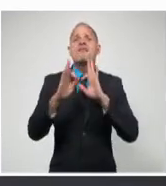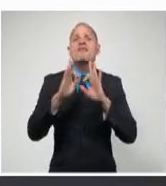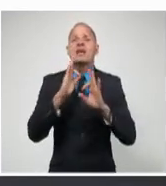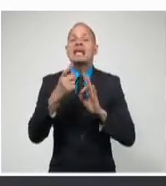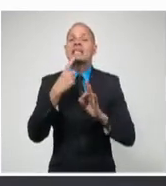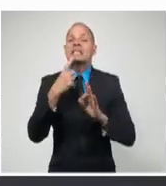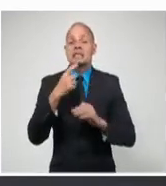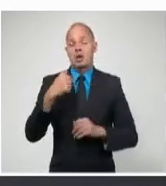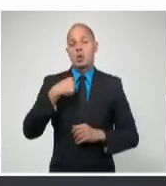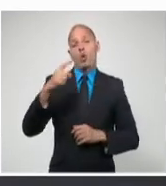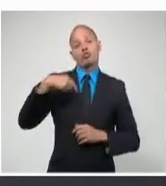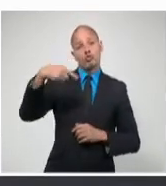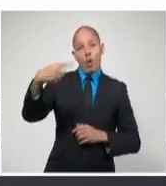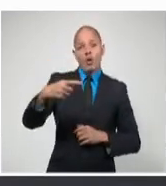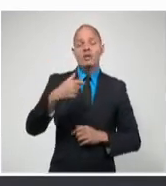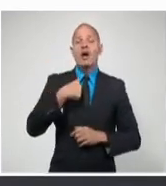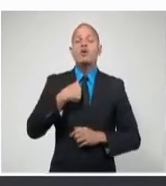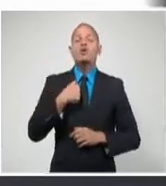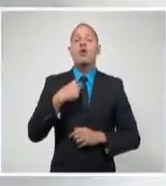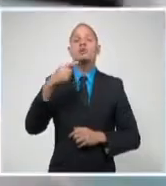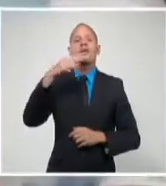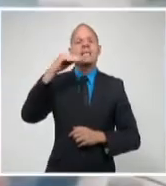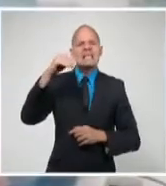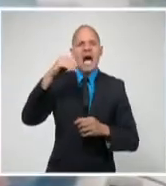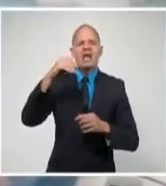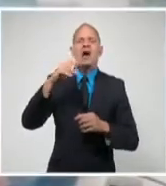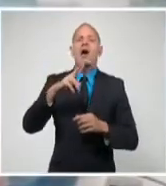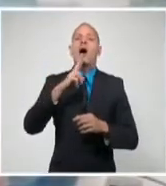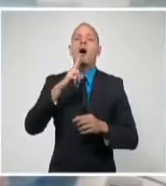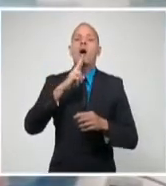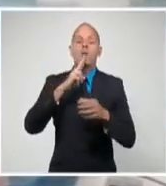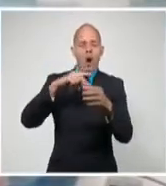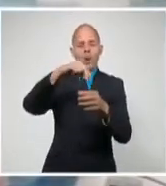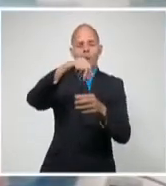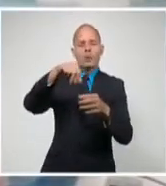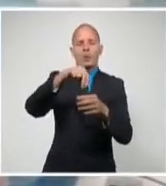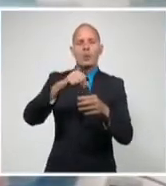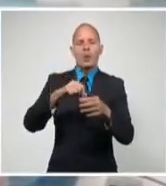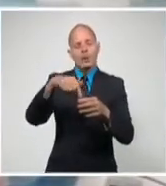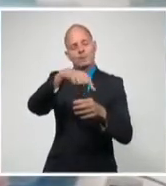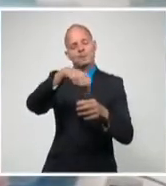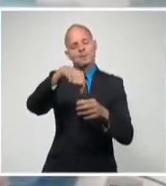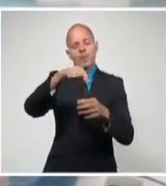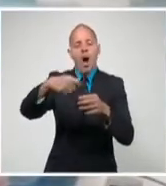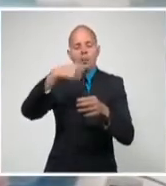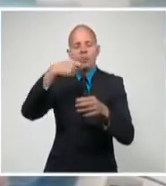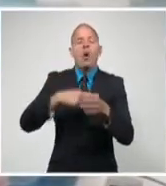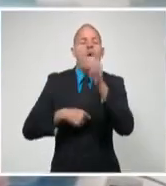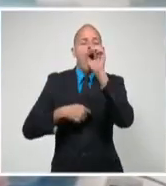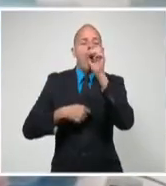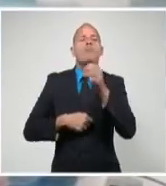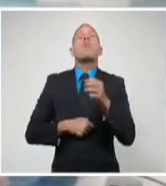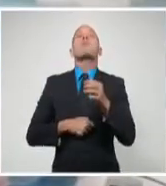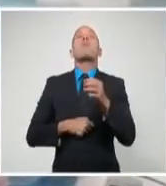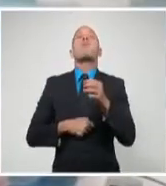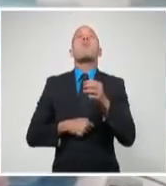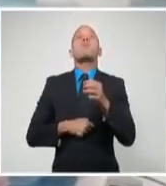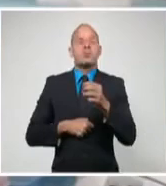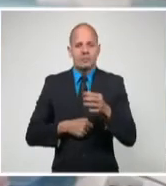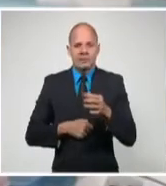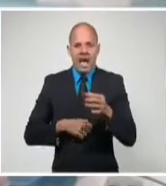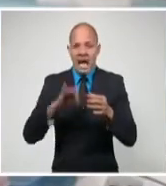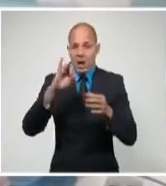en el país solo haciendo gárgaras de sal. Ante supuestos tratamientos frente a una realidad poco alentadora,